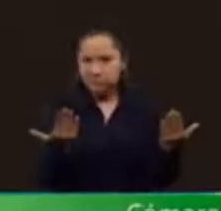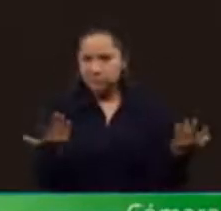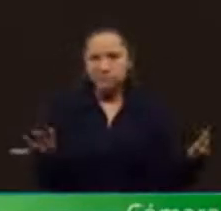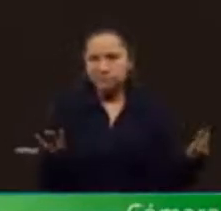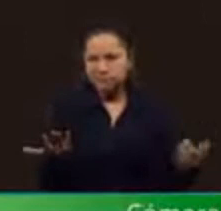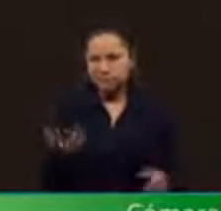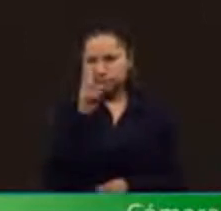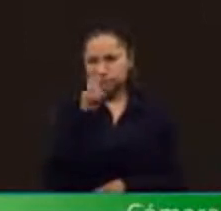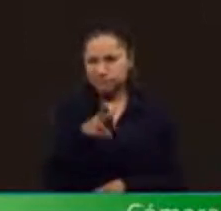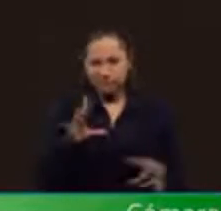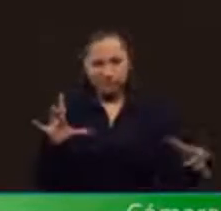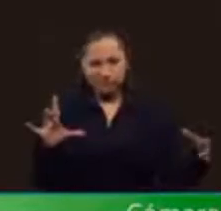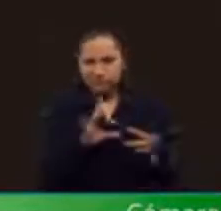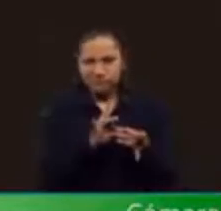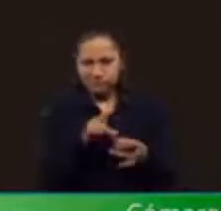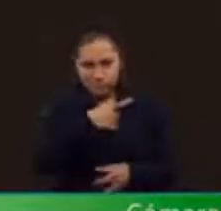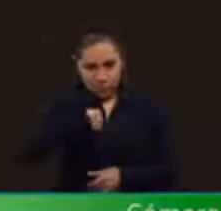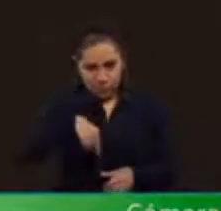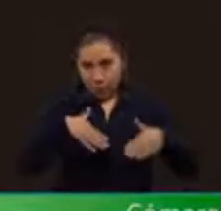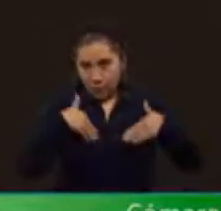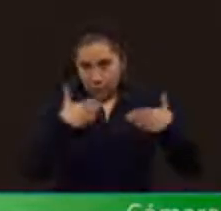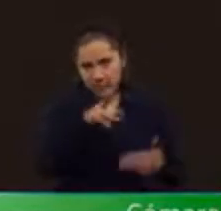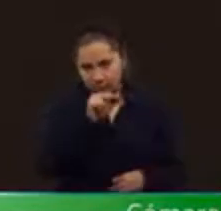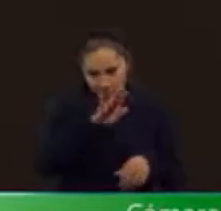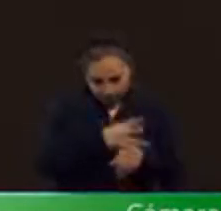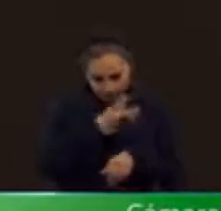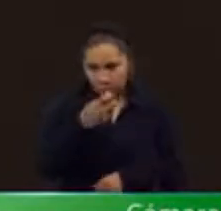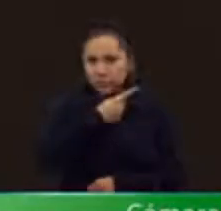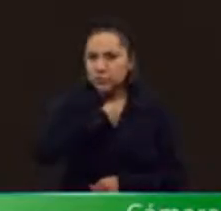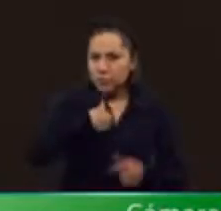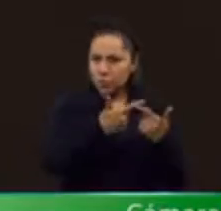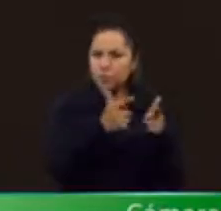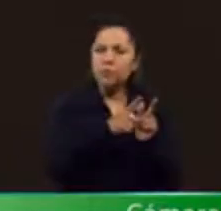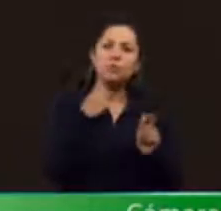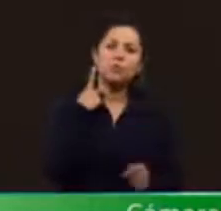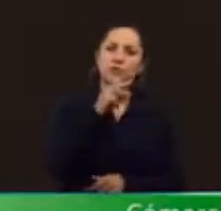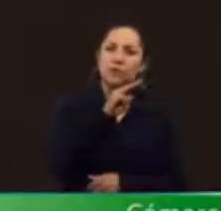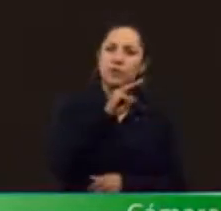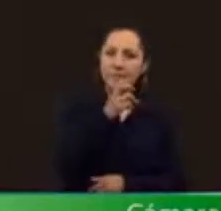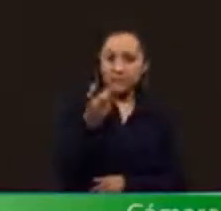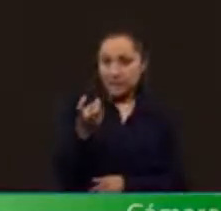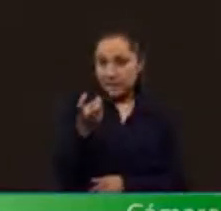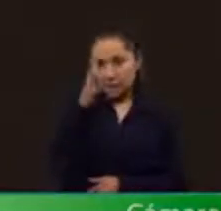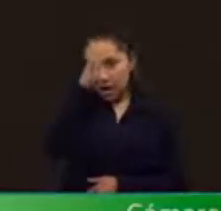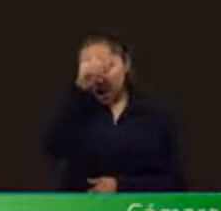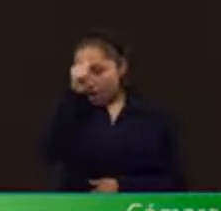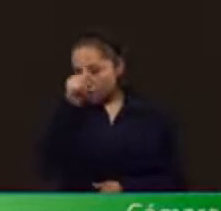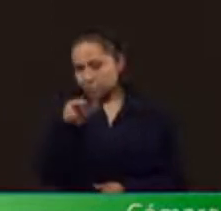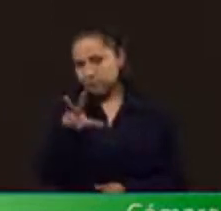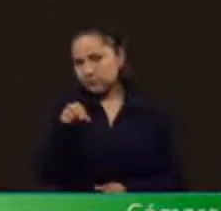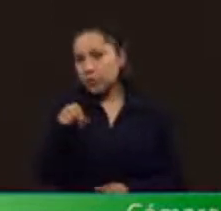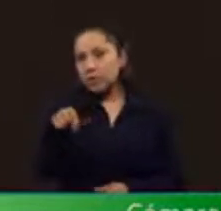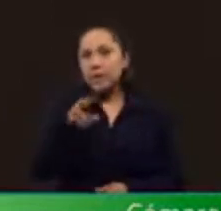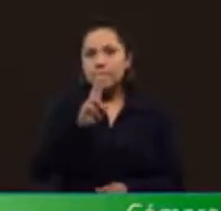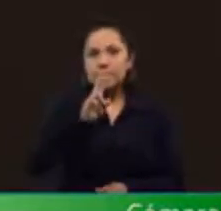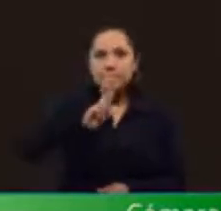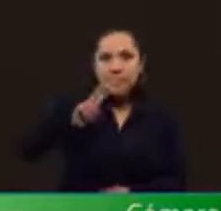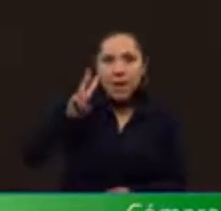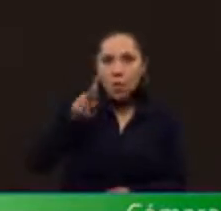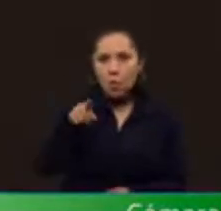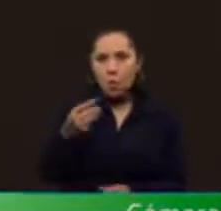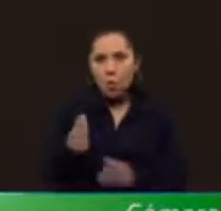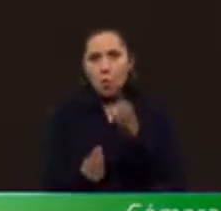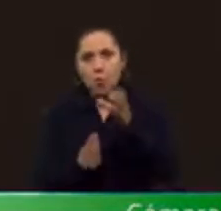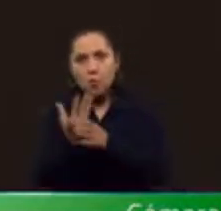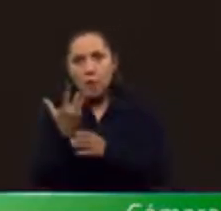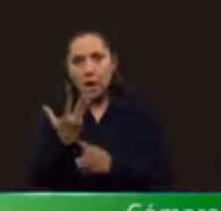bancada naranja, estamos en contra de este dictamen, porque no es nada nuevo, porque no es nada mejor y porque nosotros